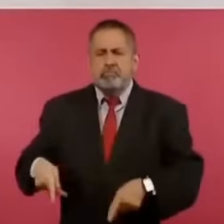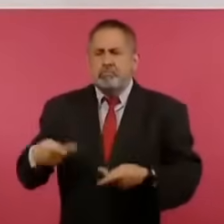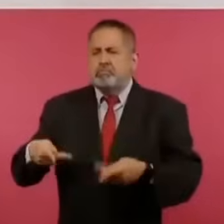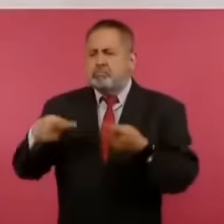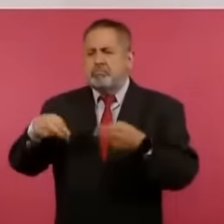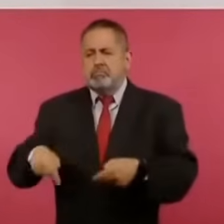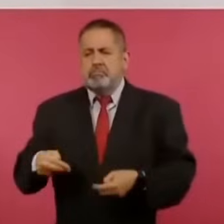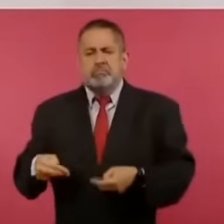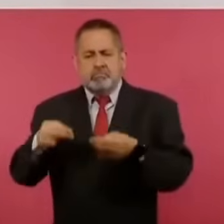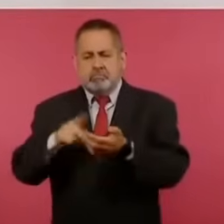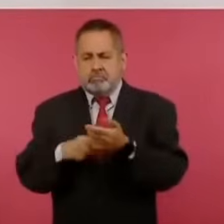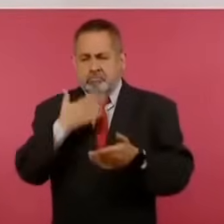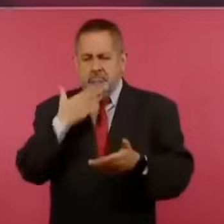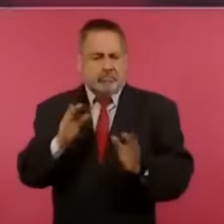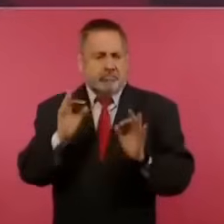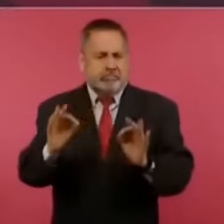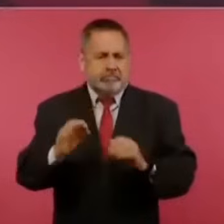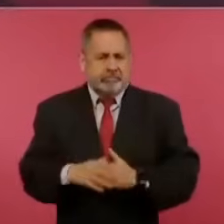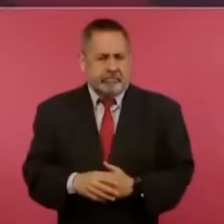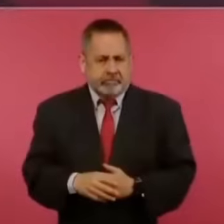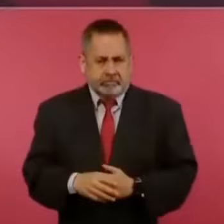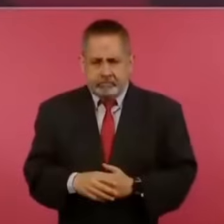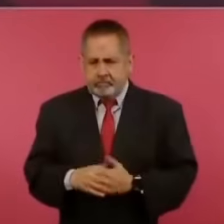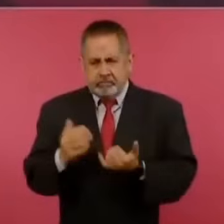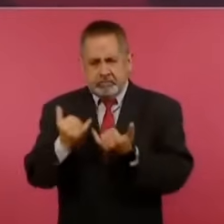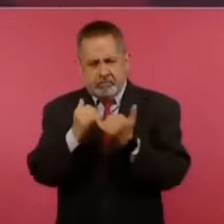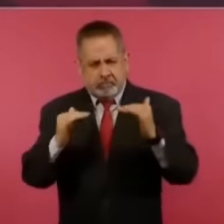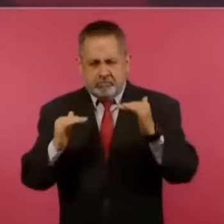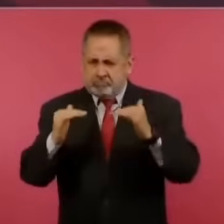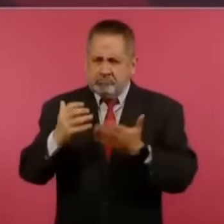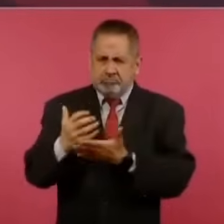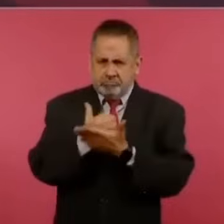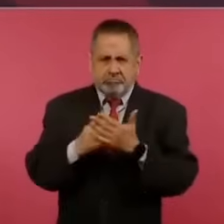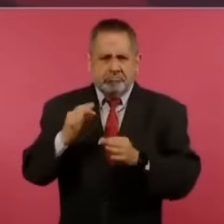ve, ya no igual,